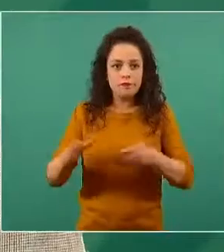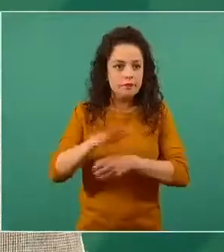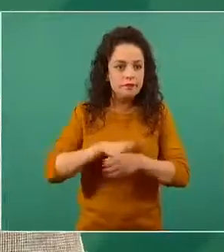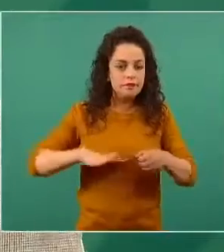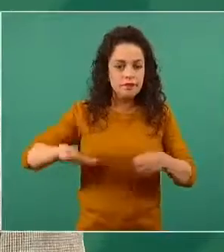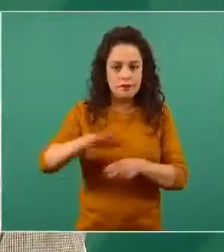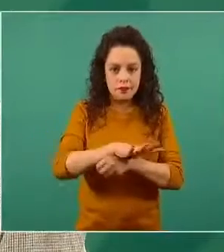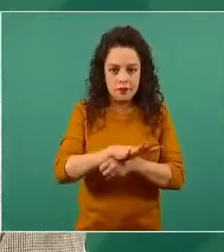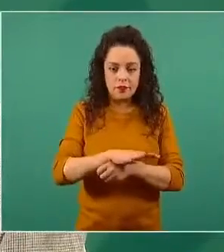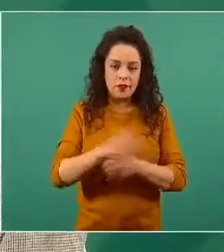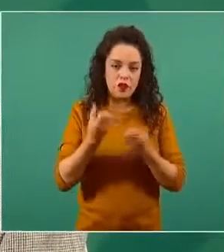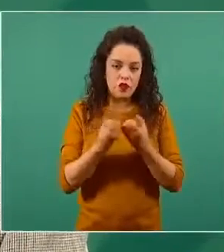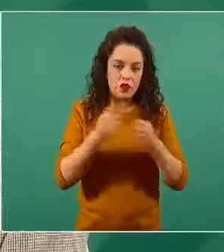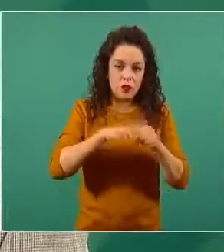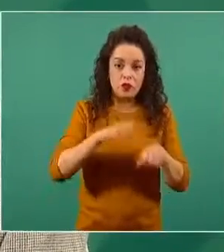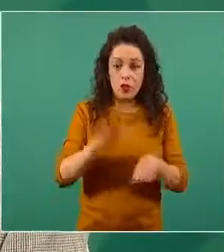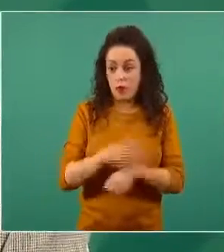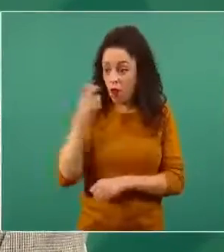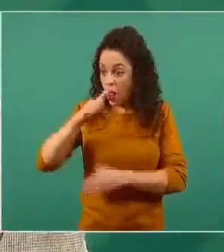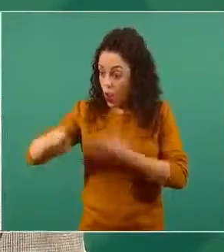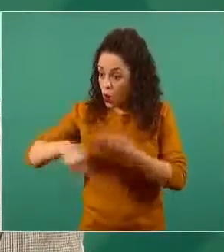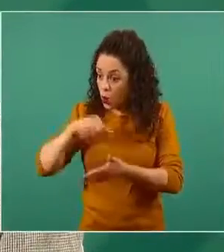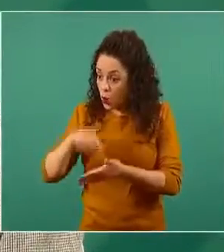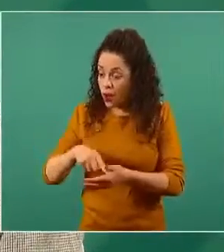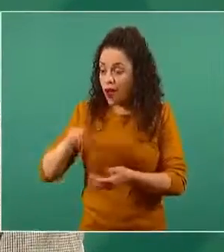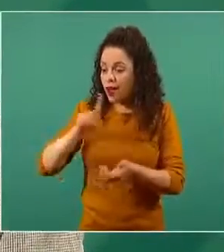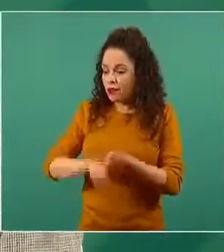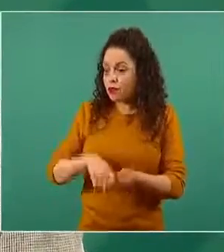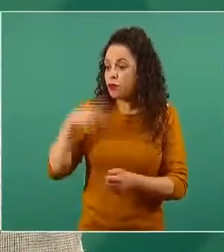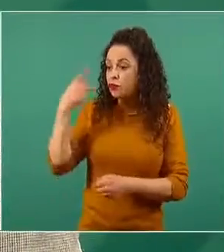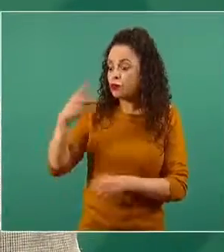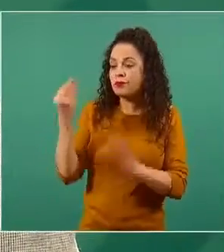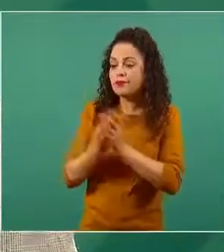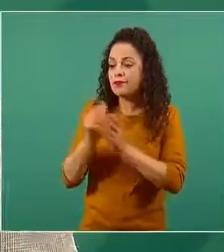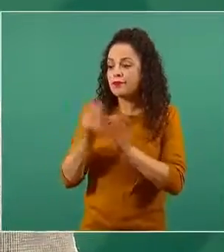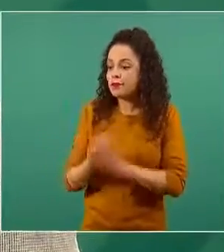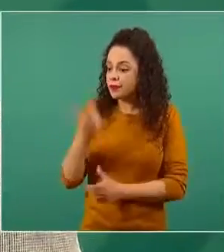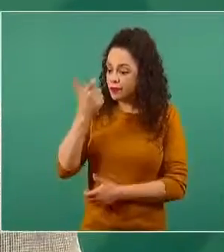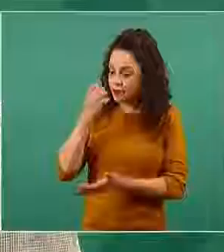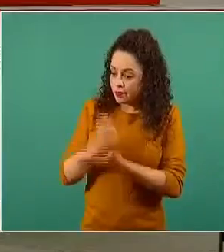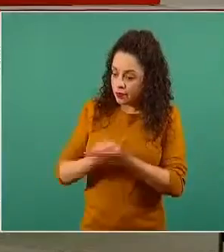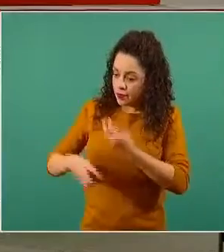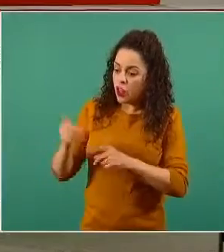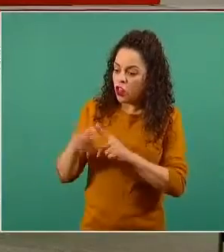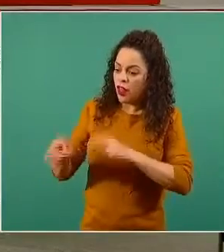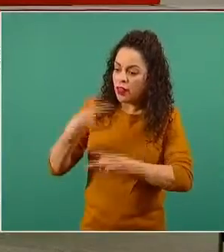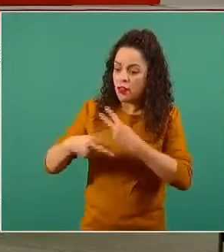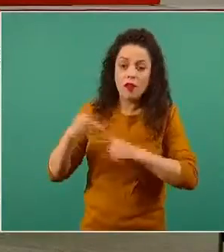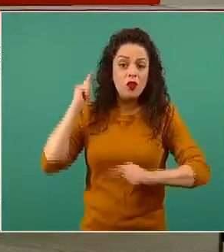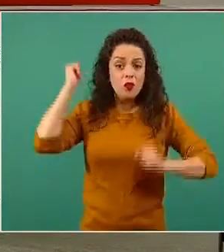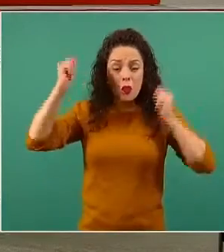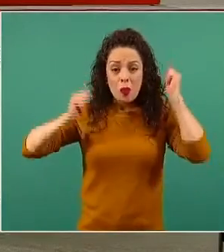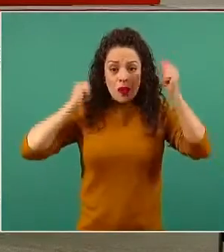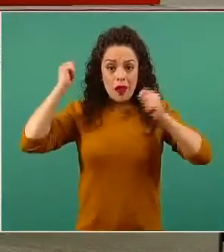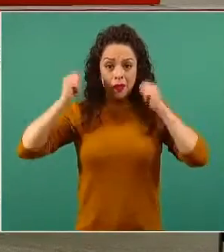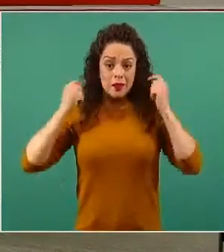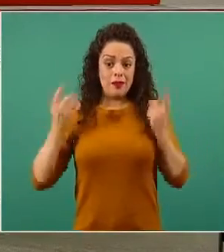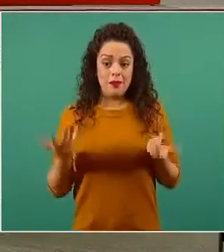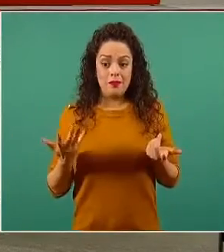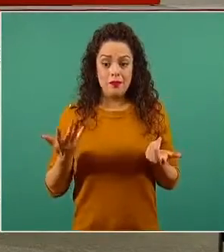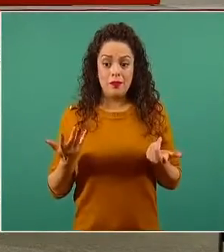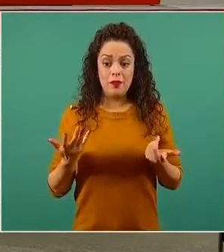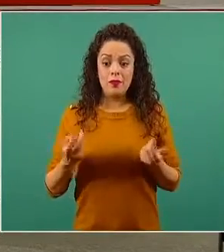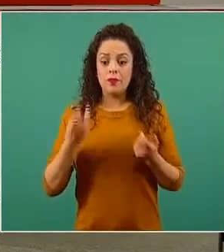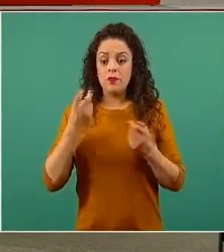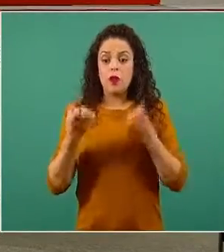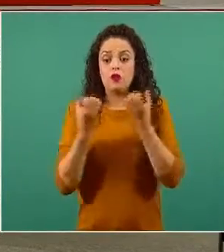zona turística donde la economía es prácticamente todo el proveniente del turismo, la